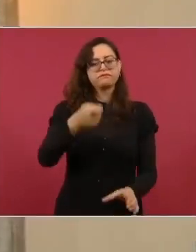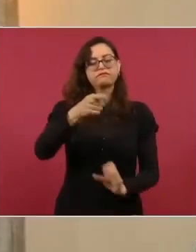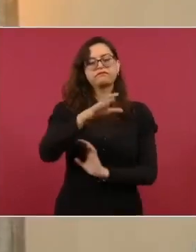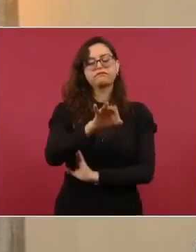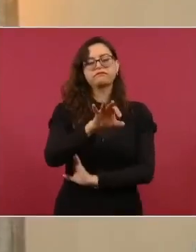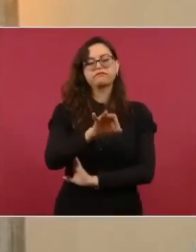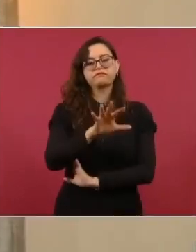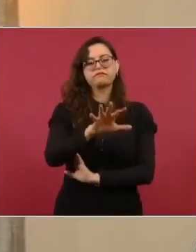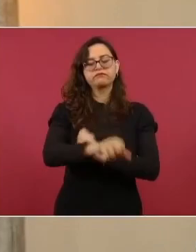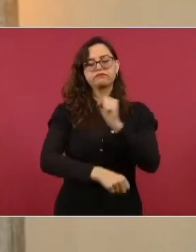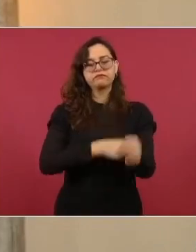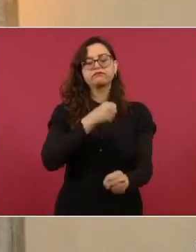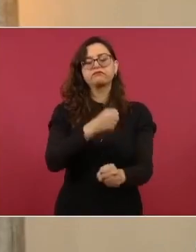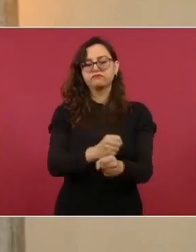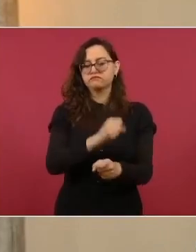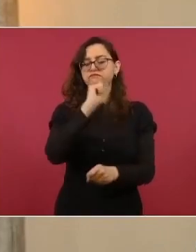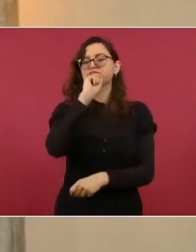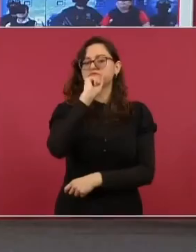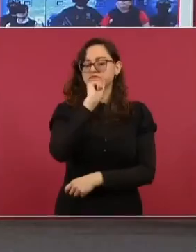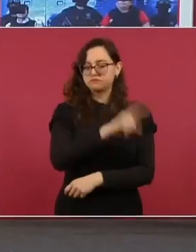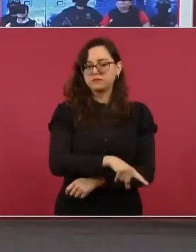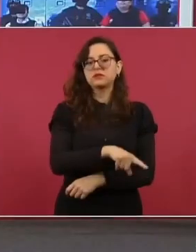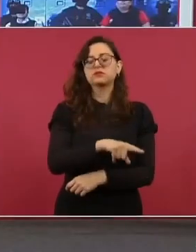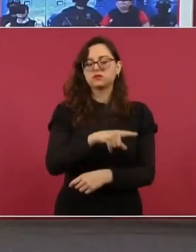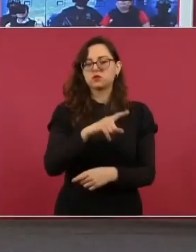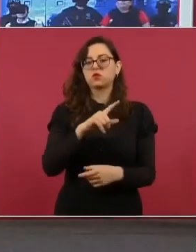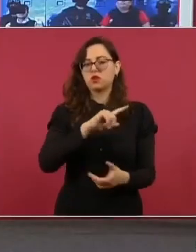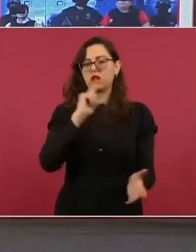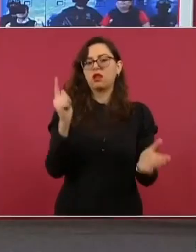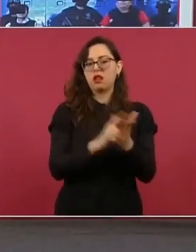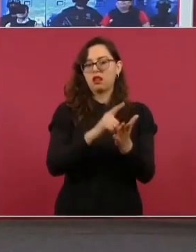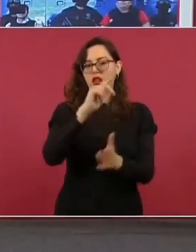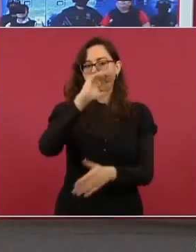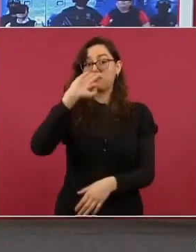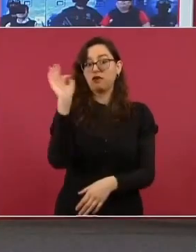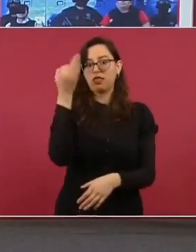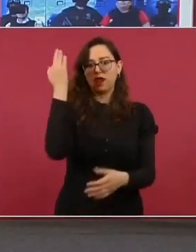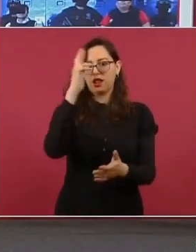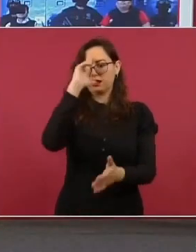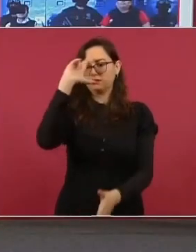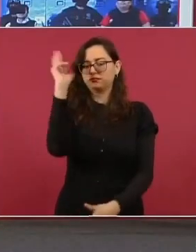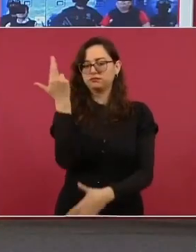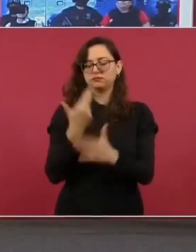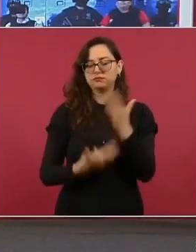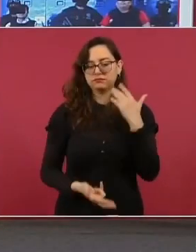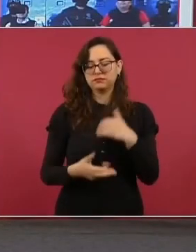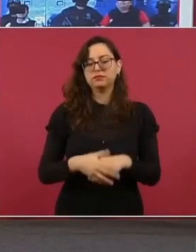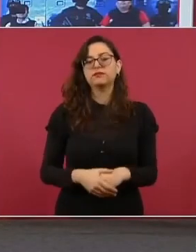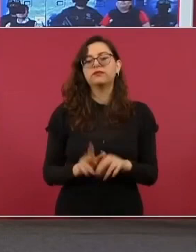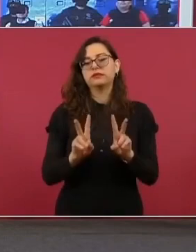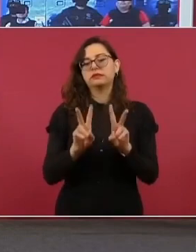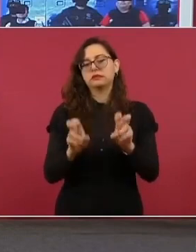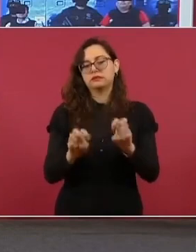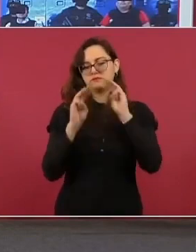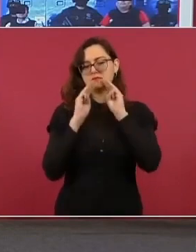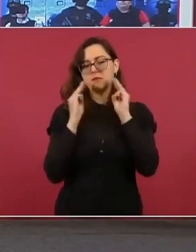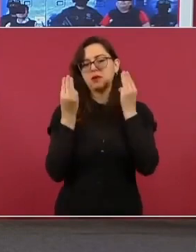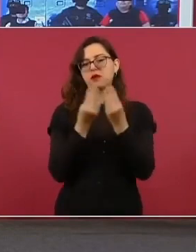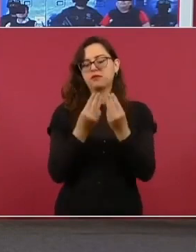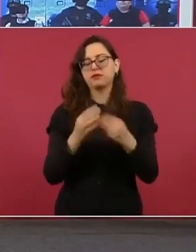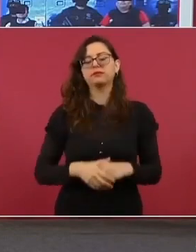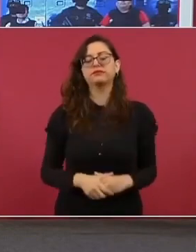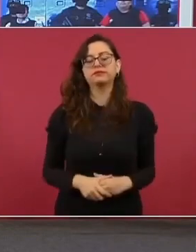45 años, también por delitos federales por parte de la Fiscalía Especializada en materia de delincuencia organizada.